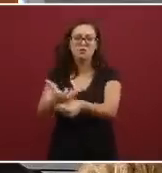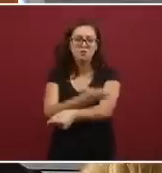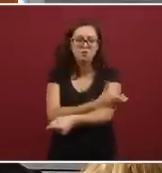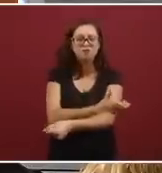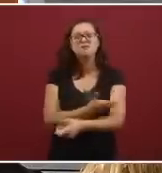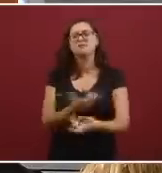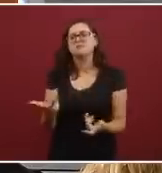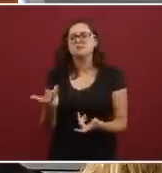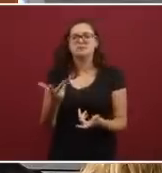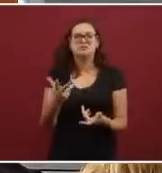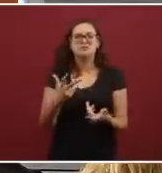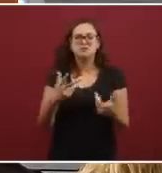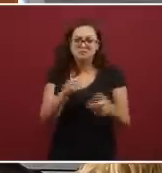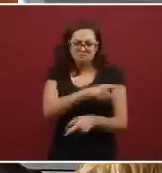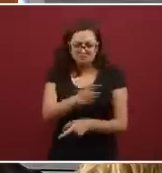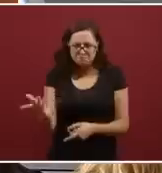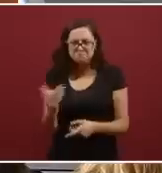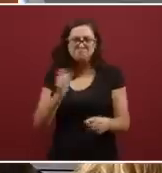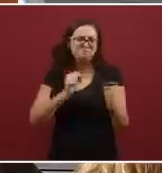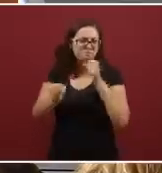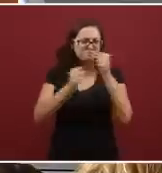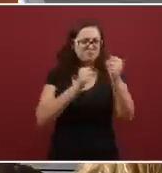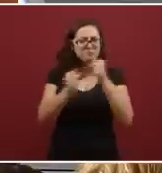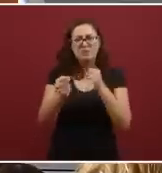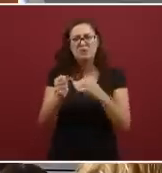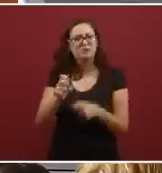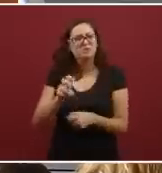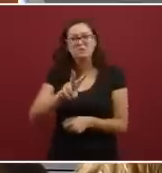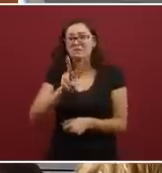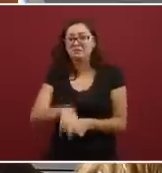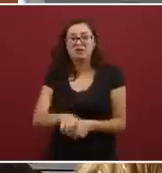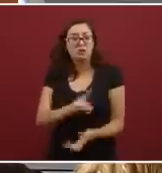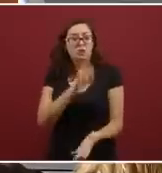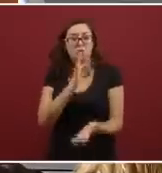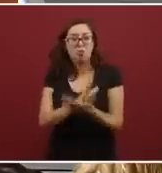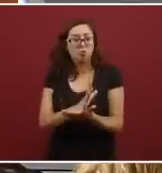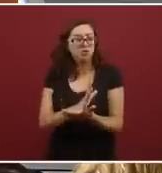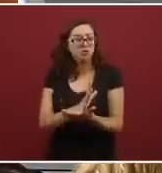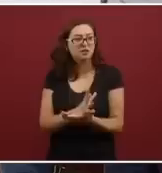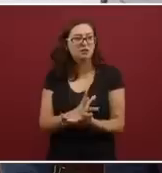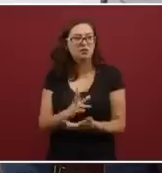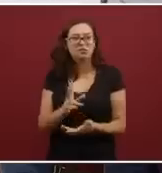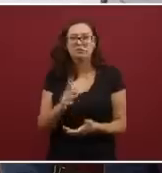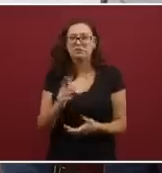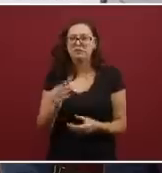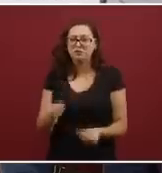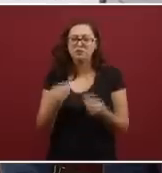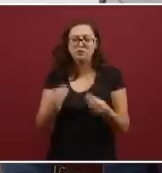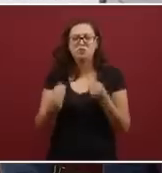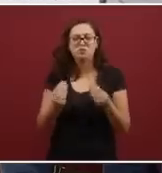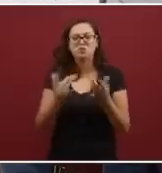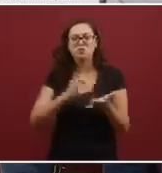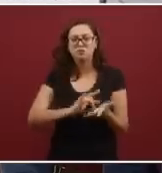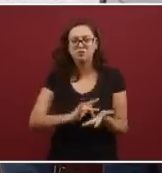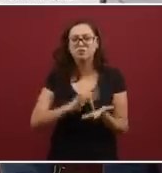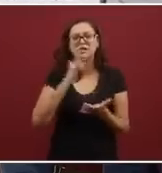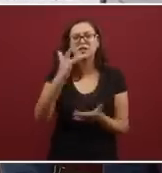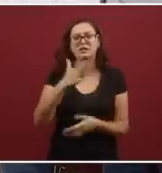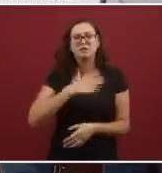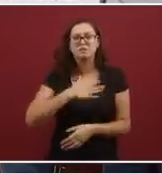Señor presidente, no tengo más palabras que expresarle, pero mis sinceros agradecimientos y mi pueblo de Santos Reyes